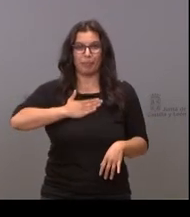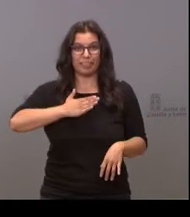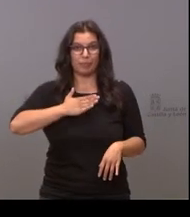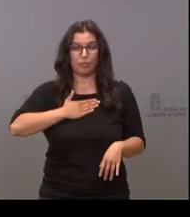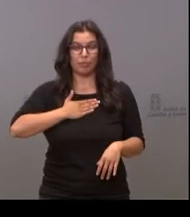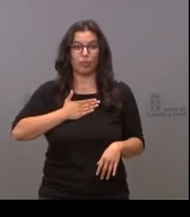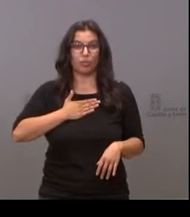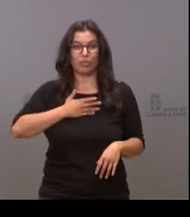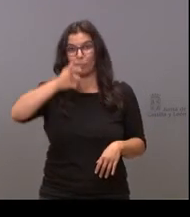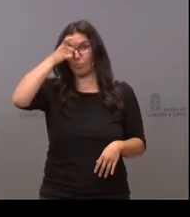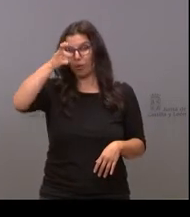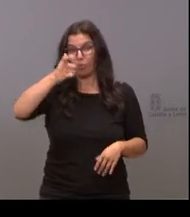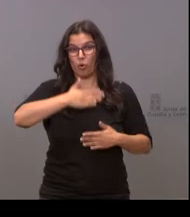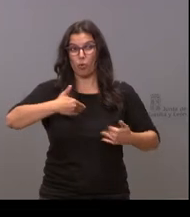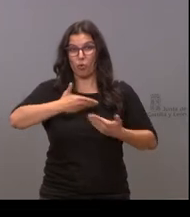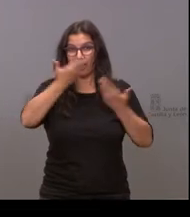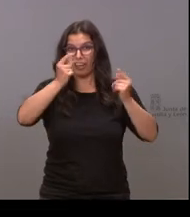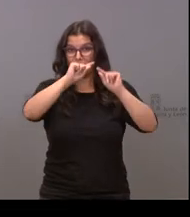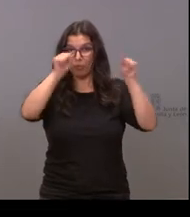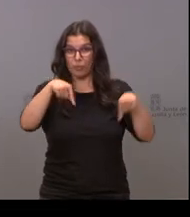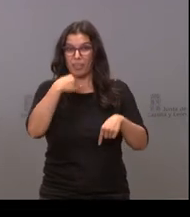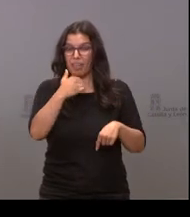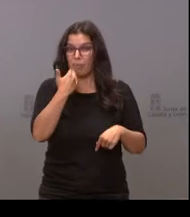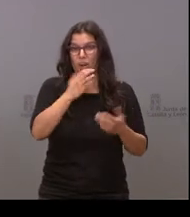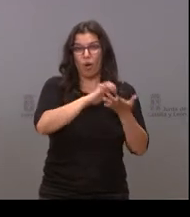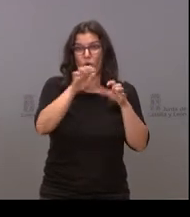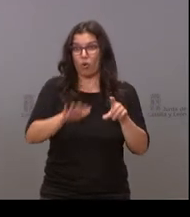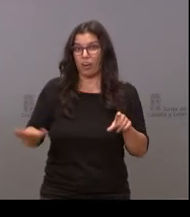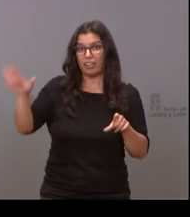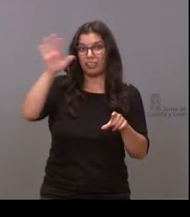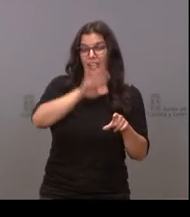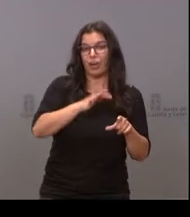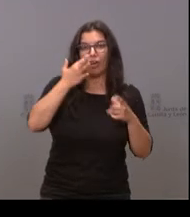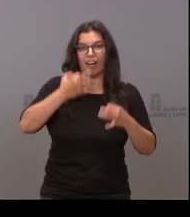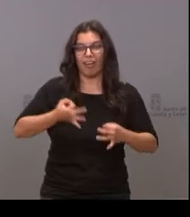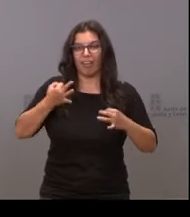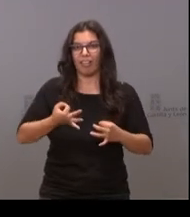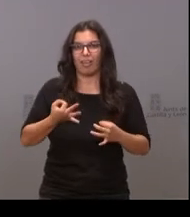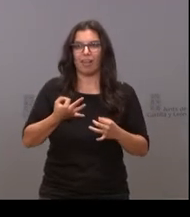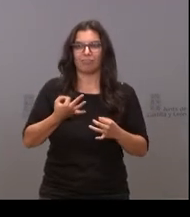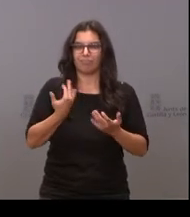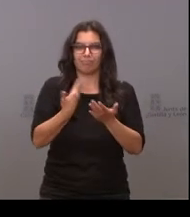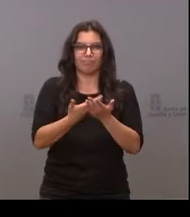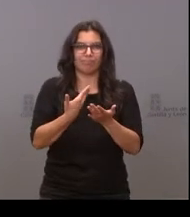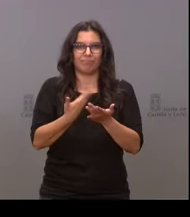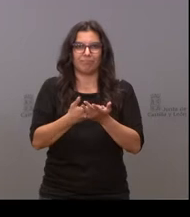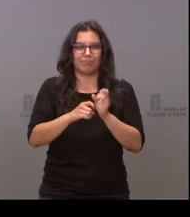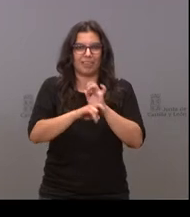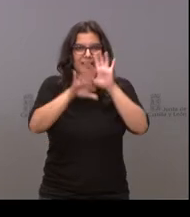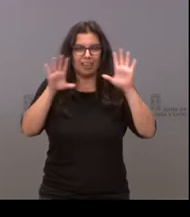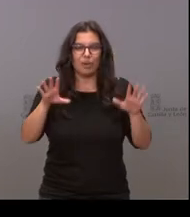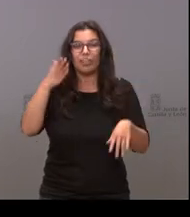cualquiera de los municipios de la provincia de zamora de castilla y león refleja refleja bien a las claras la importancia